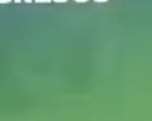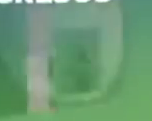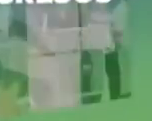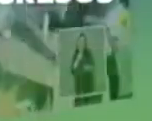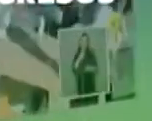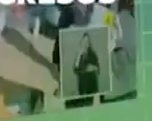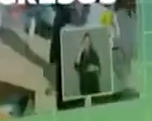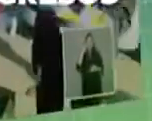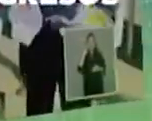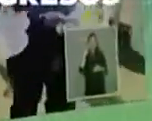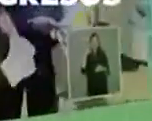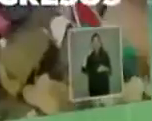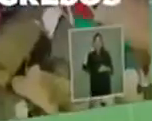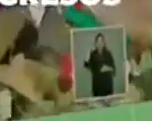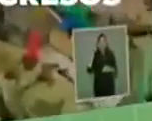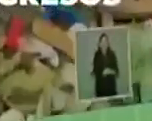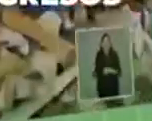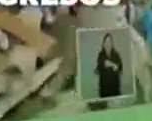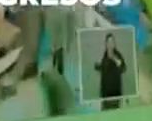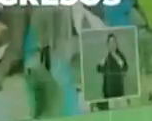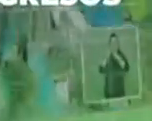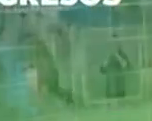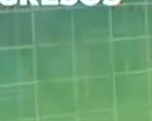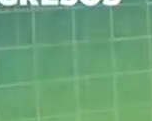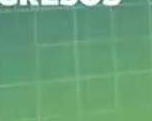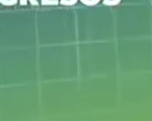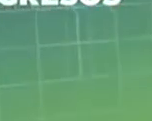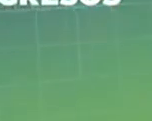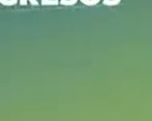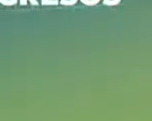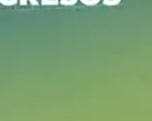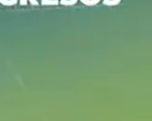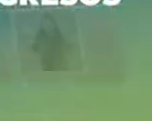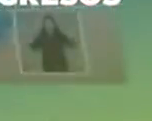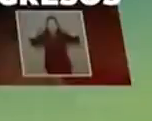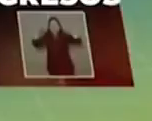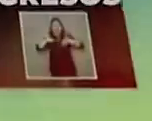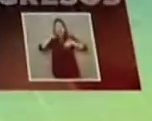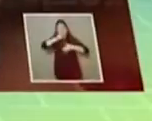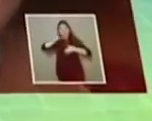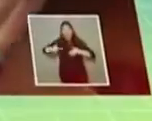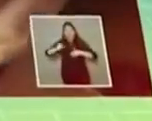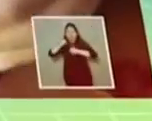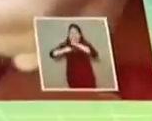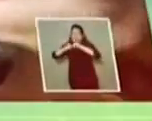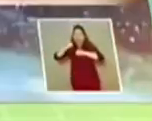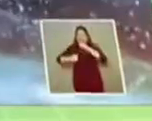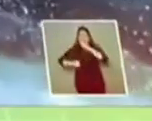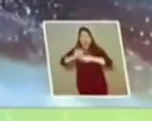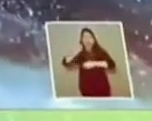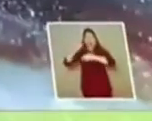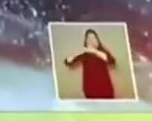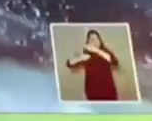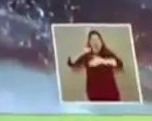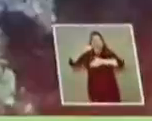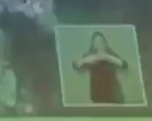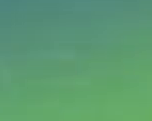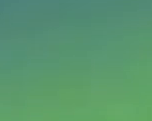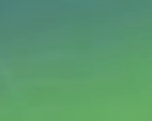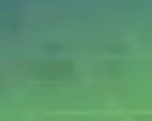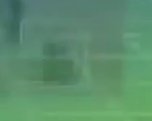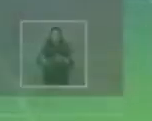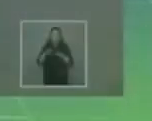explicabas? Sí, y lo que hemos logrado nosotros es romper este mito de que los productos que provienen